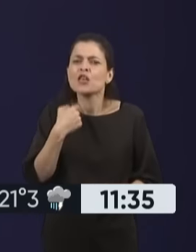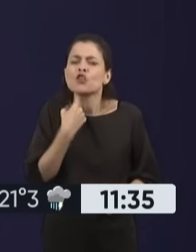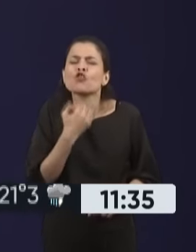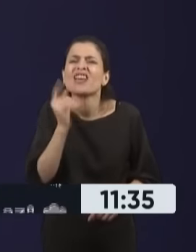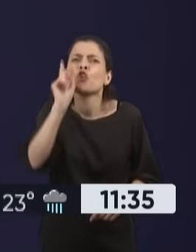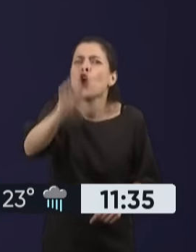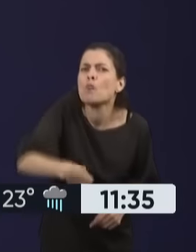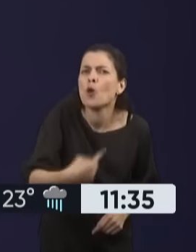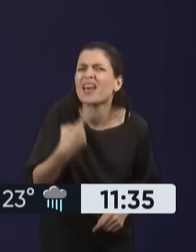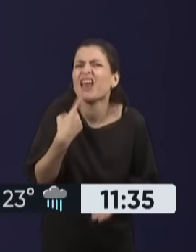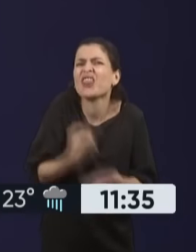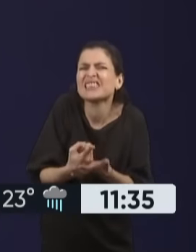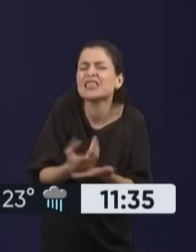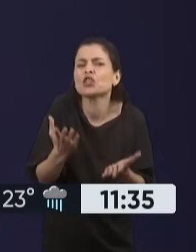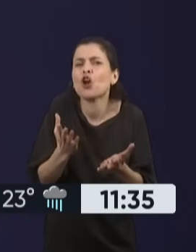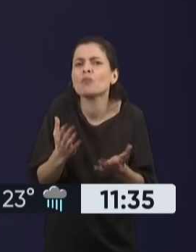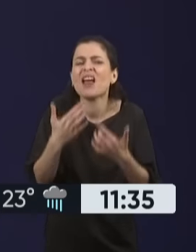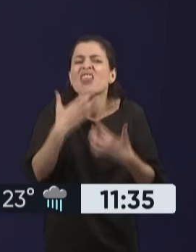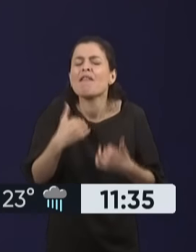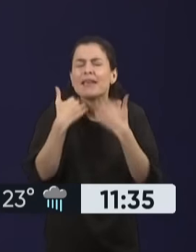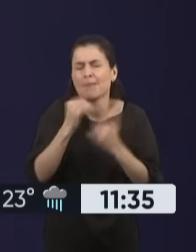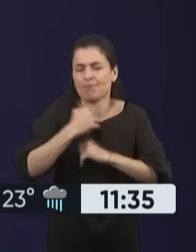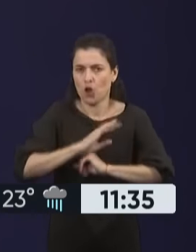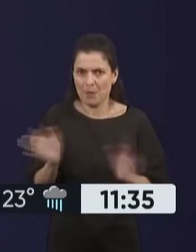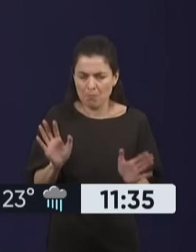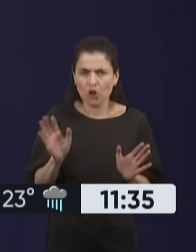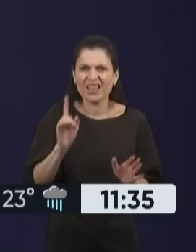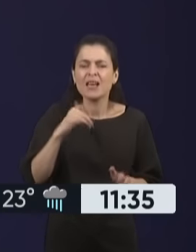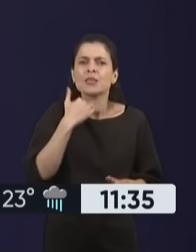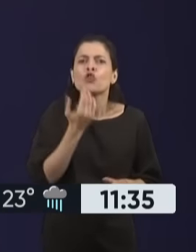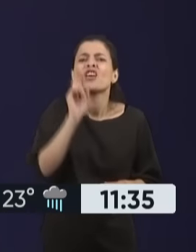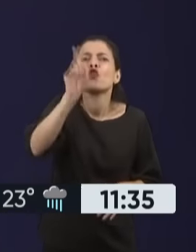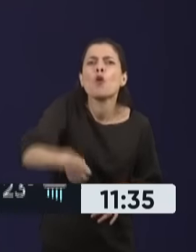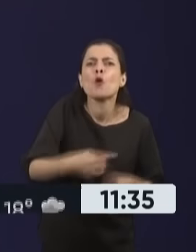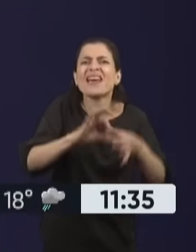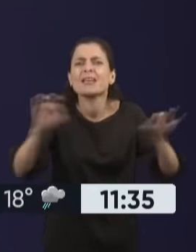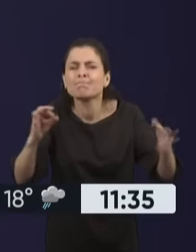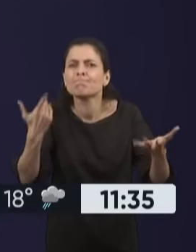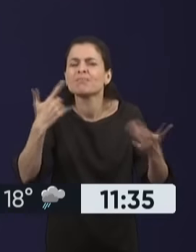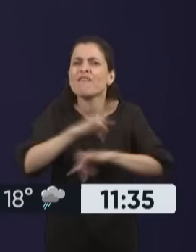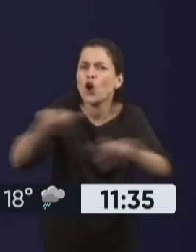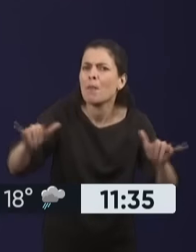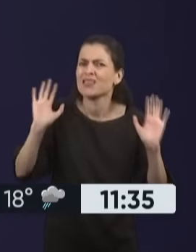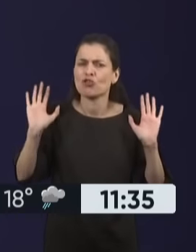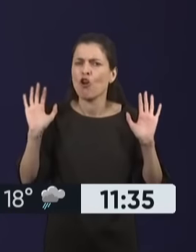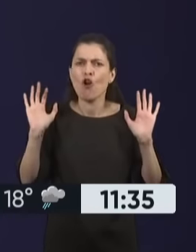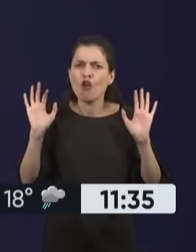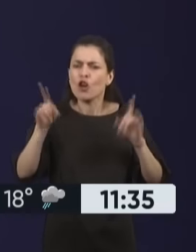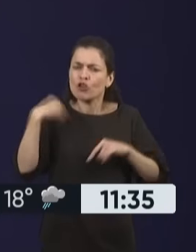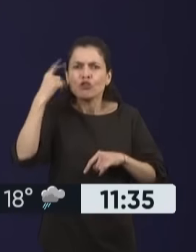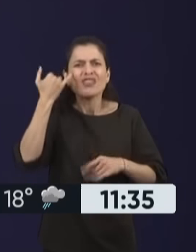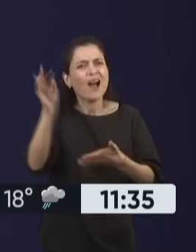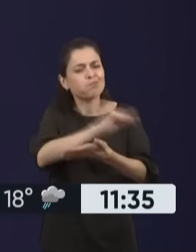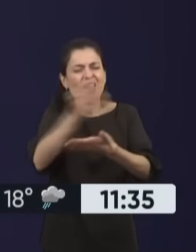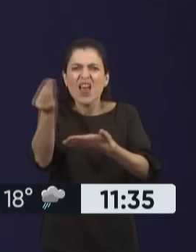ni ni me ni quiero que me la digan pero digo eh No no sé bien de Dónde sacan esa fuente todo lo que el diseño que tenemos